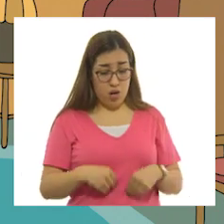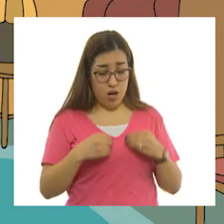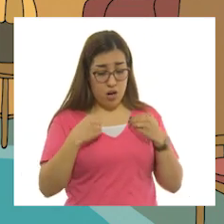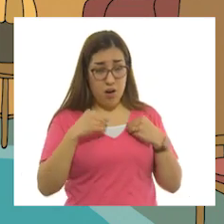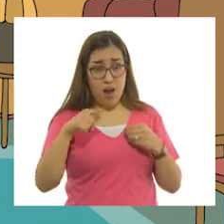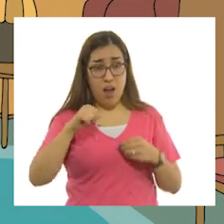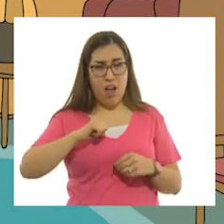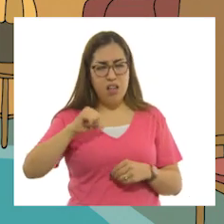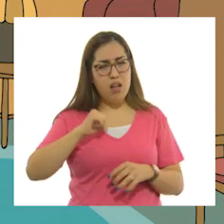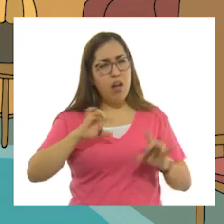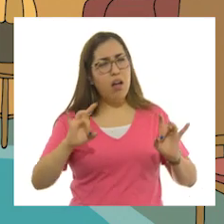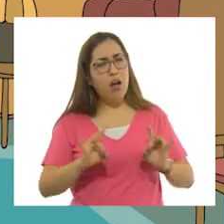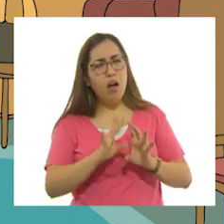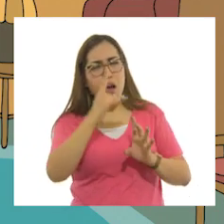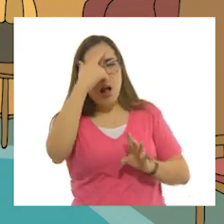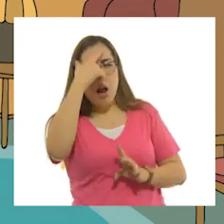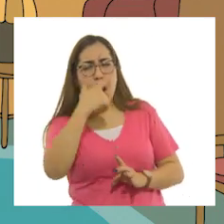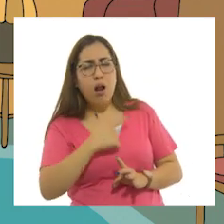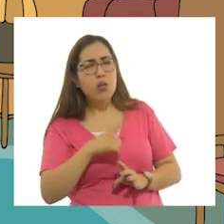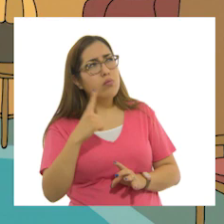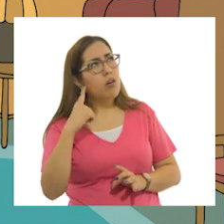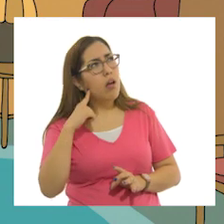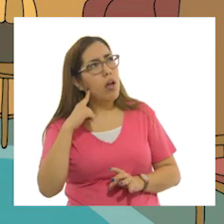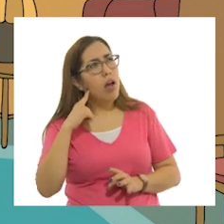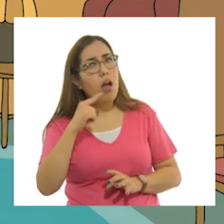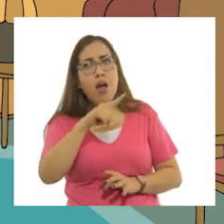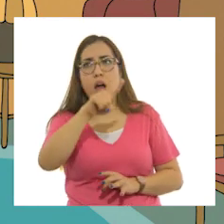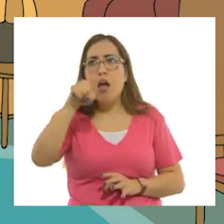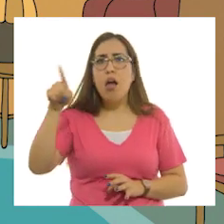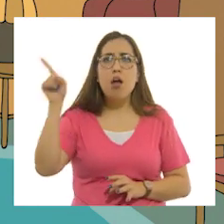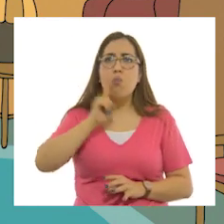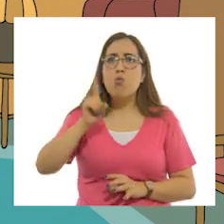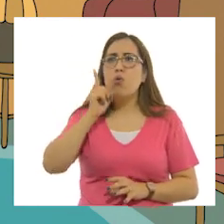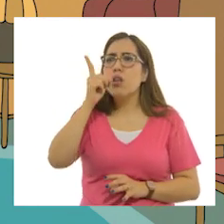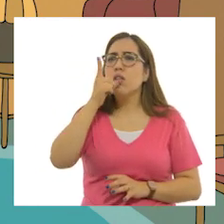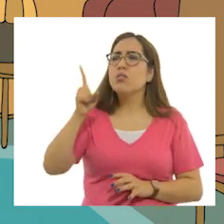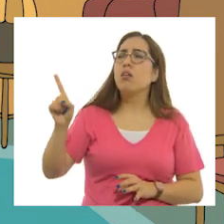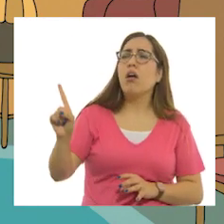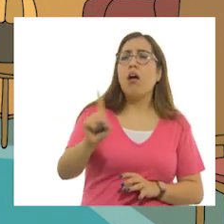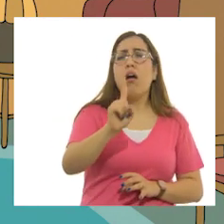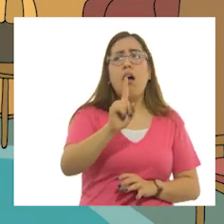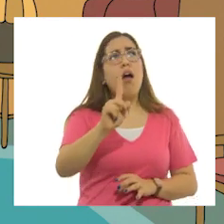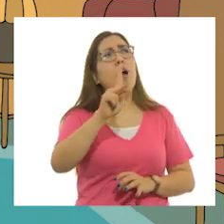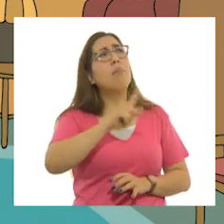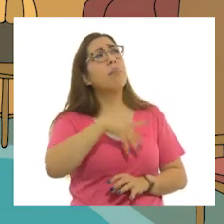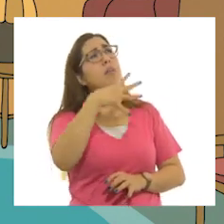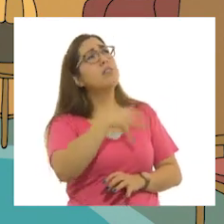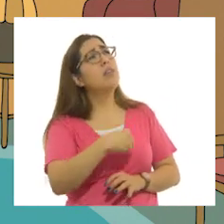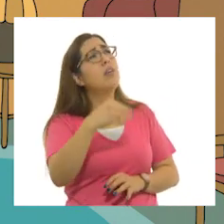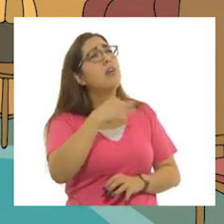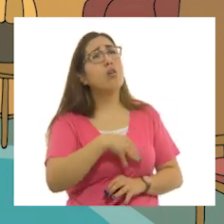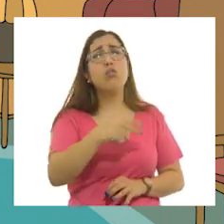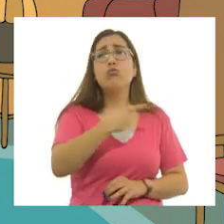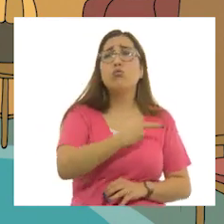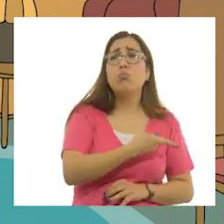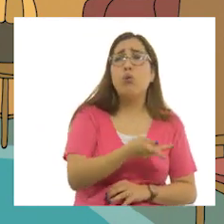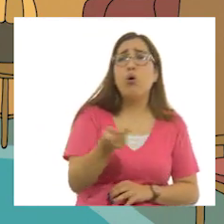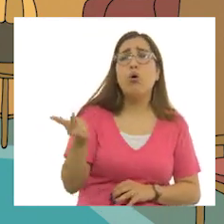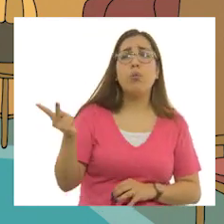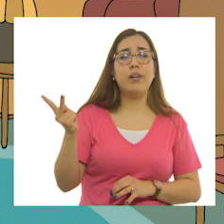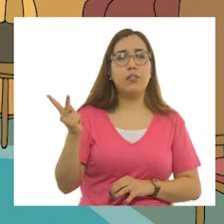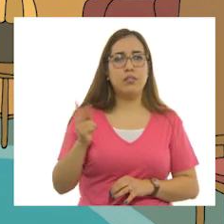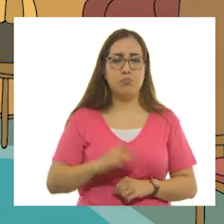a una mujer que iba diciendo hoy mis hijos pobrecitos mis hijos y el barbero